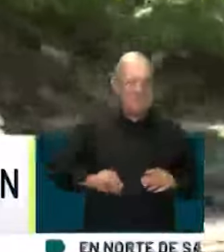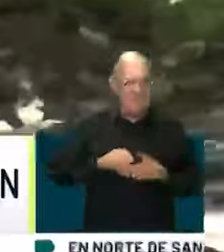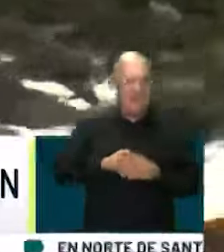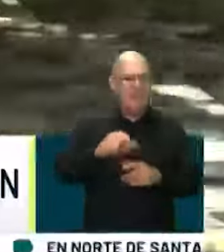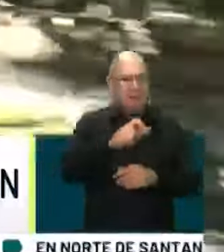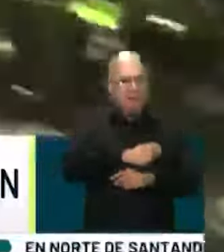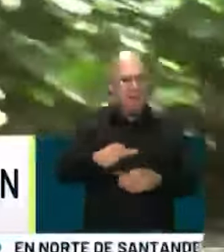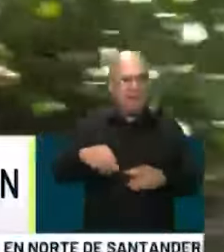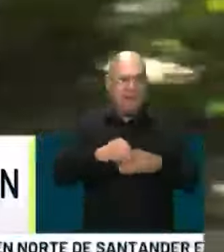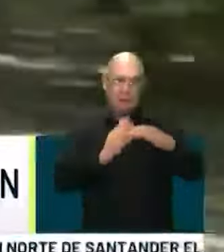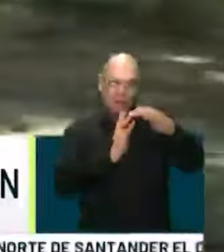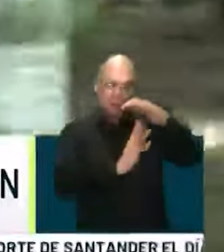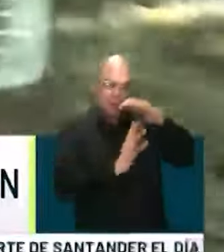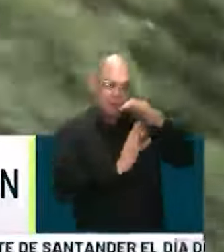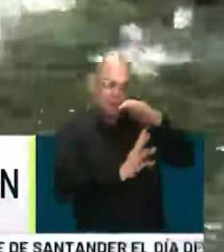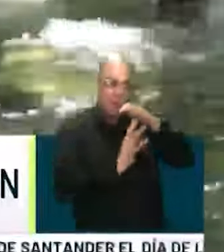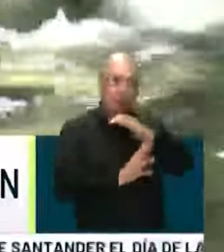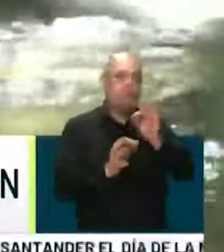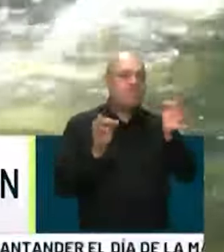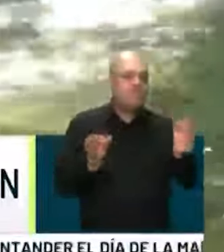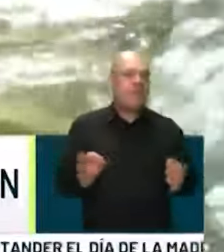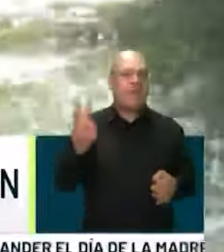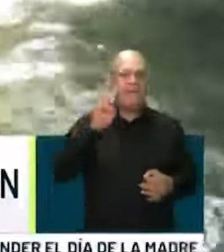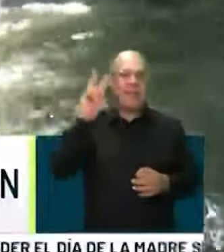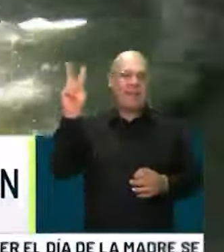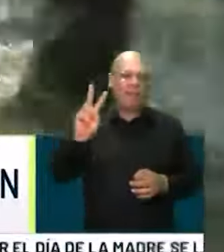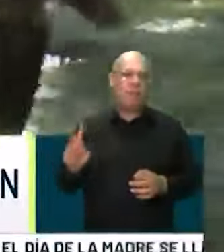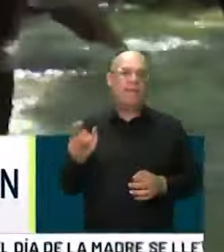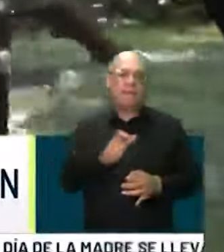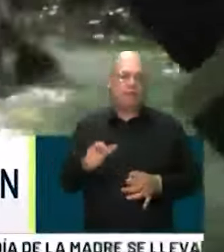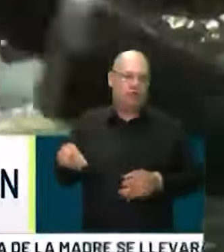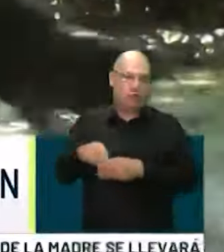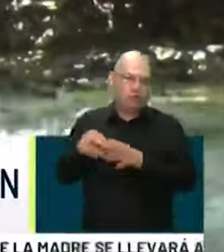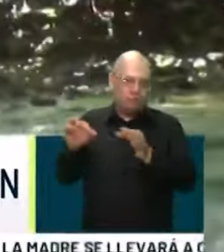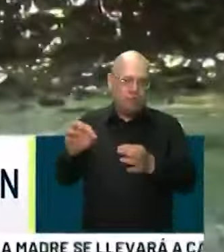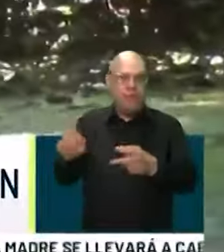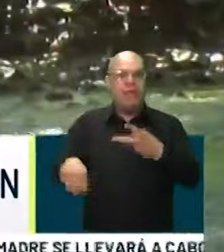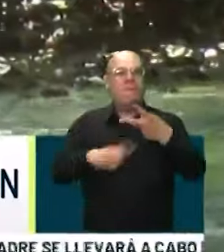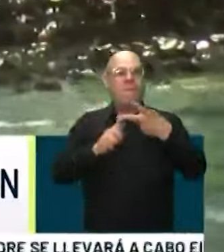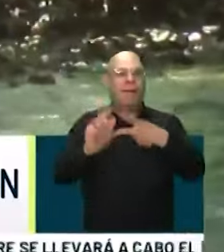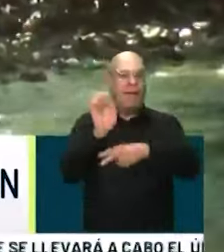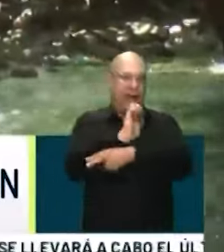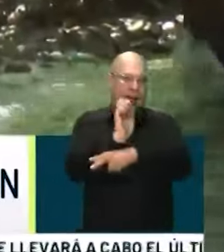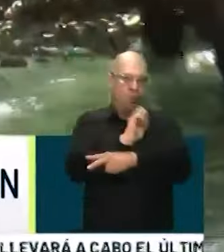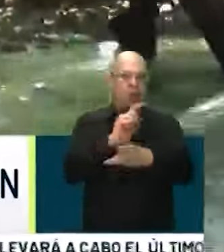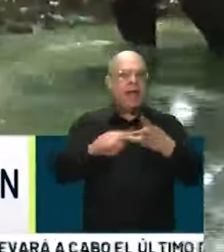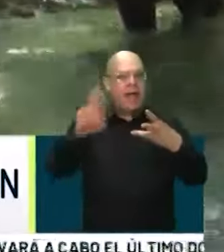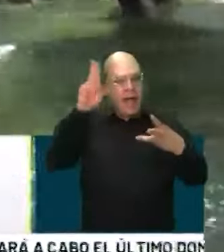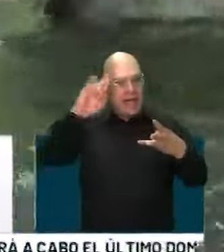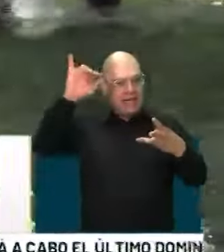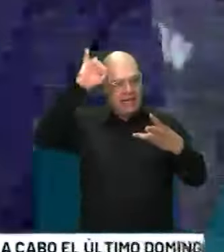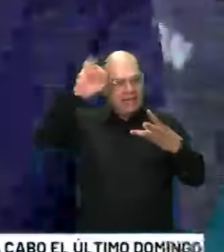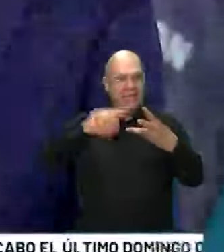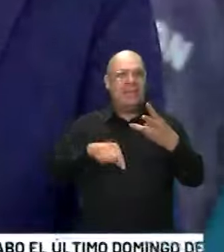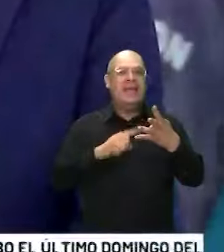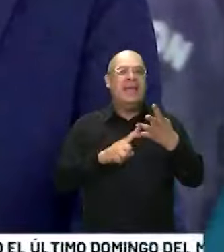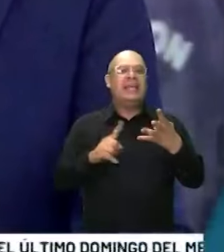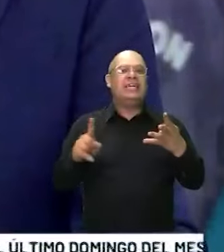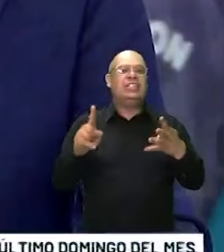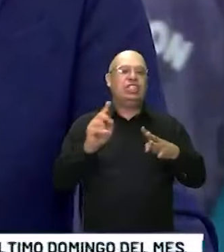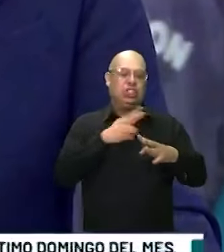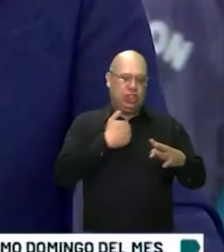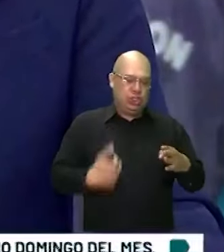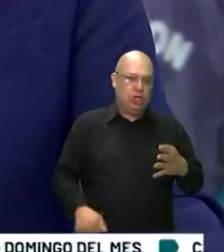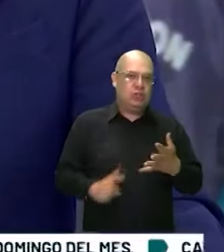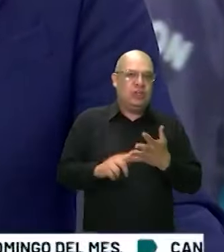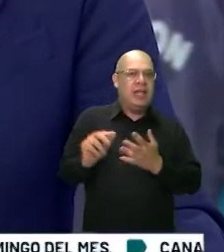cruzan son de nacionalidad venezolana seguida de los Ecuatorianos haitianos chinos y afganos vamos a